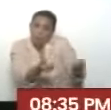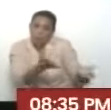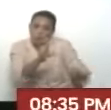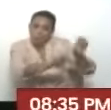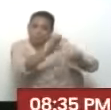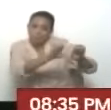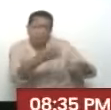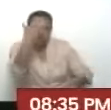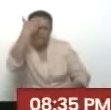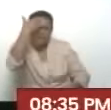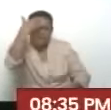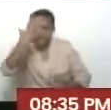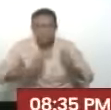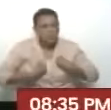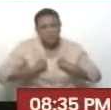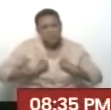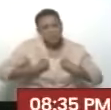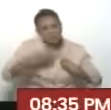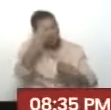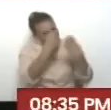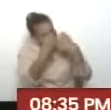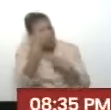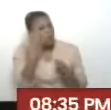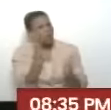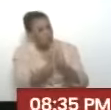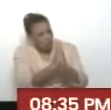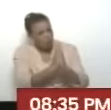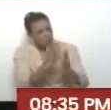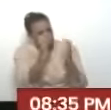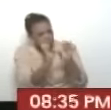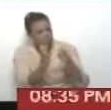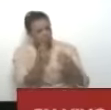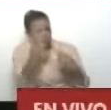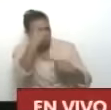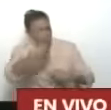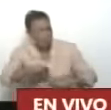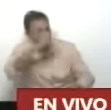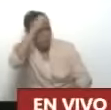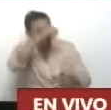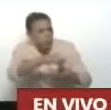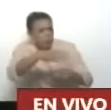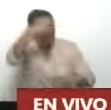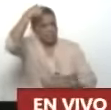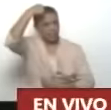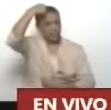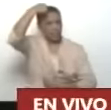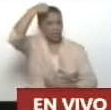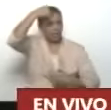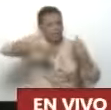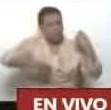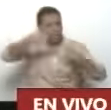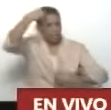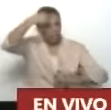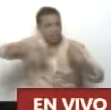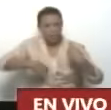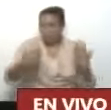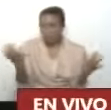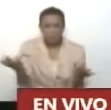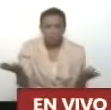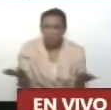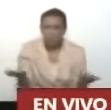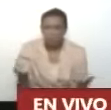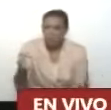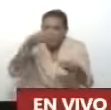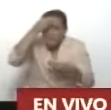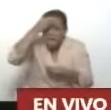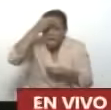Capriles no sabe qué hacer con su vida, el fantasma. Tiene un esquema de oposicionismo en la cabeza que cada vez lo aísla más en el país.